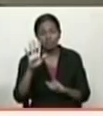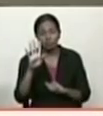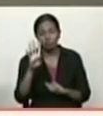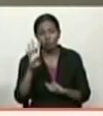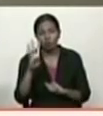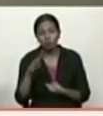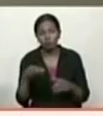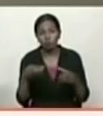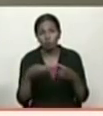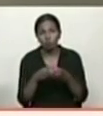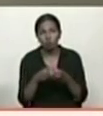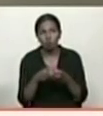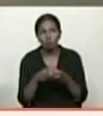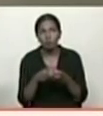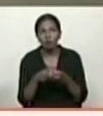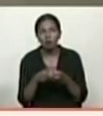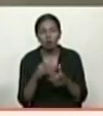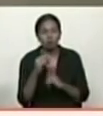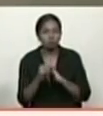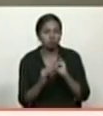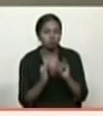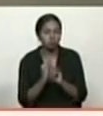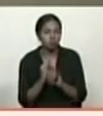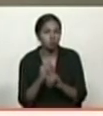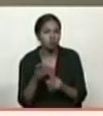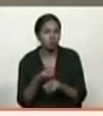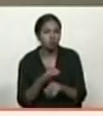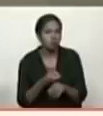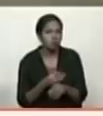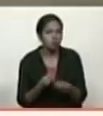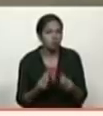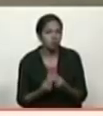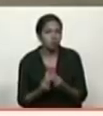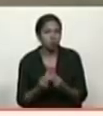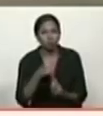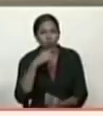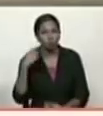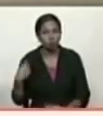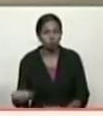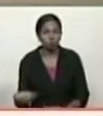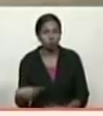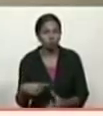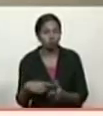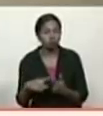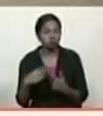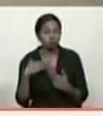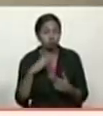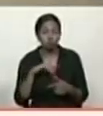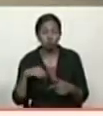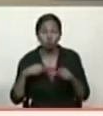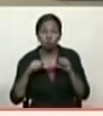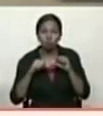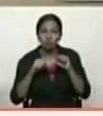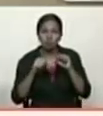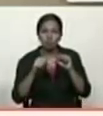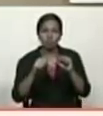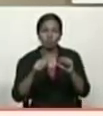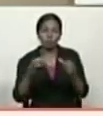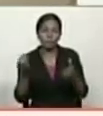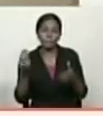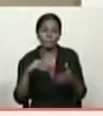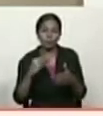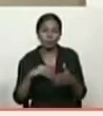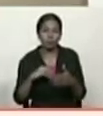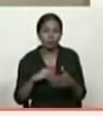Comisión Intergubernamental de Alto Nivel con Moscú, ¿no? Y hemos ido avanzando a lo largo de cada comisión, hay